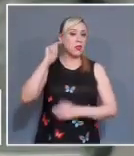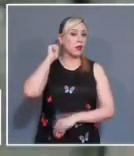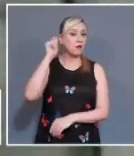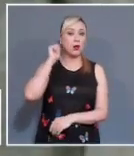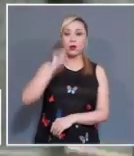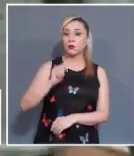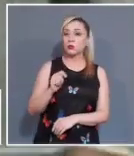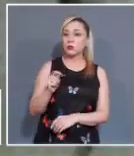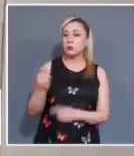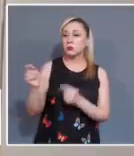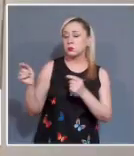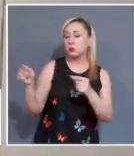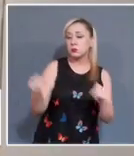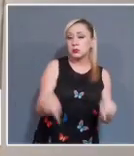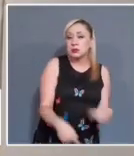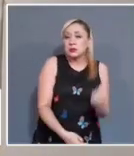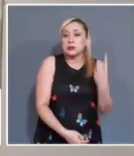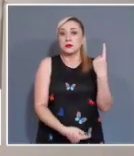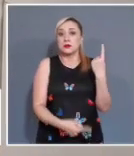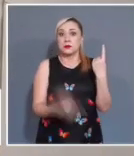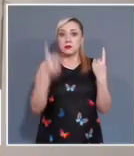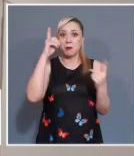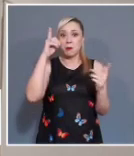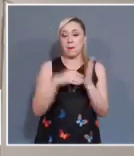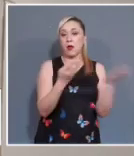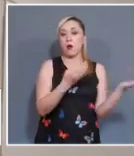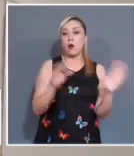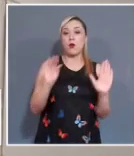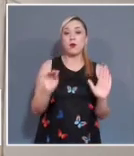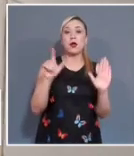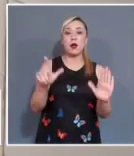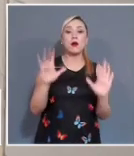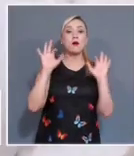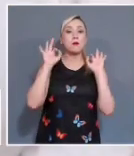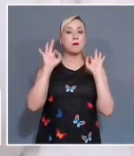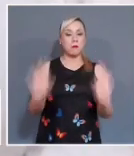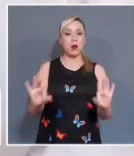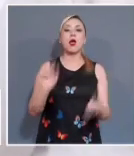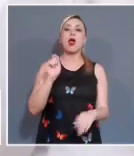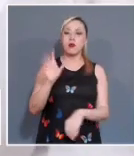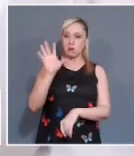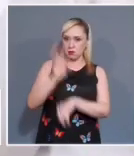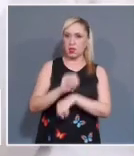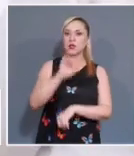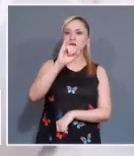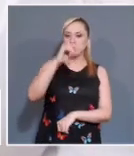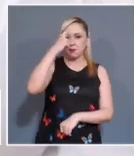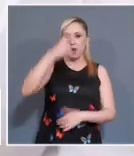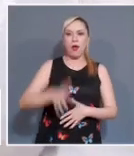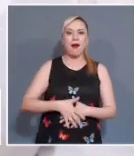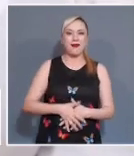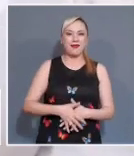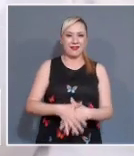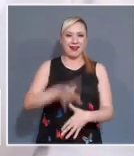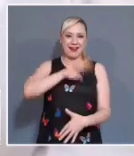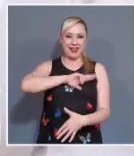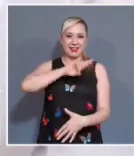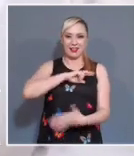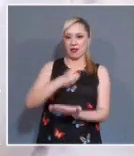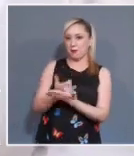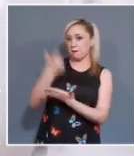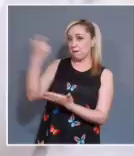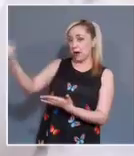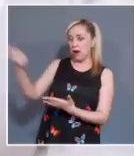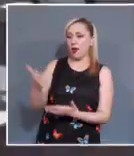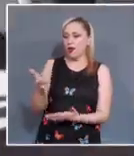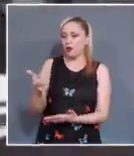contempla desde 1997 la figura de gestación subrogada o asistida, indicaron que es necesario robustecer los derechos de las